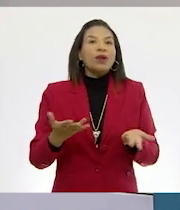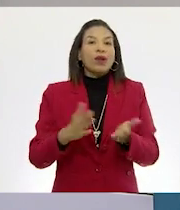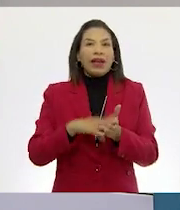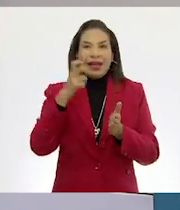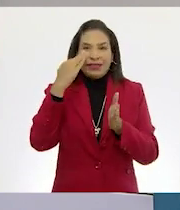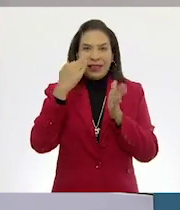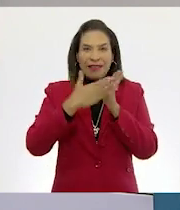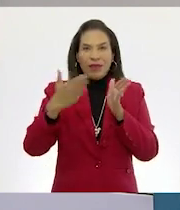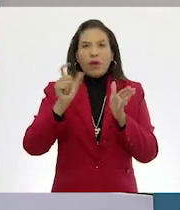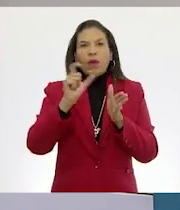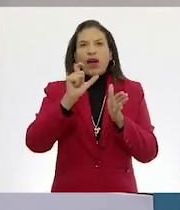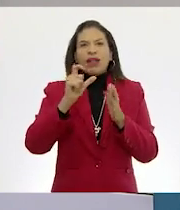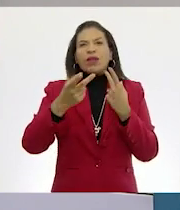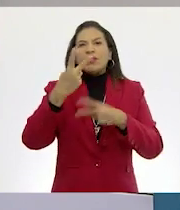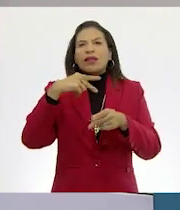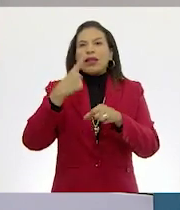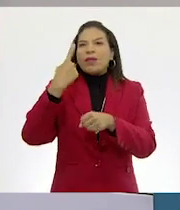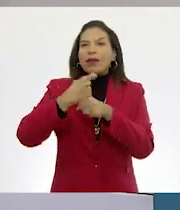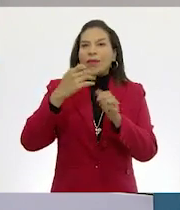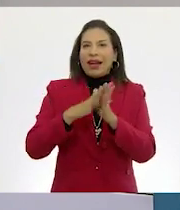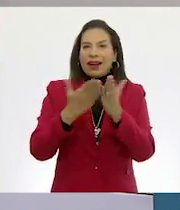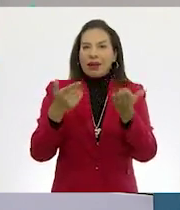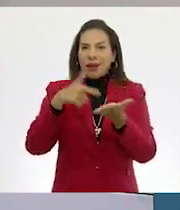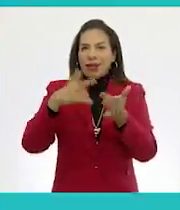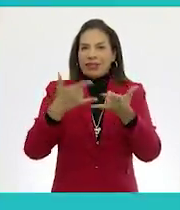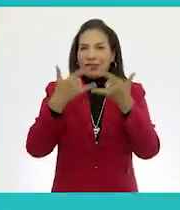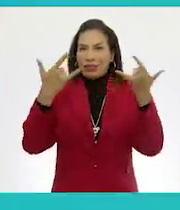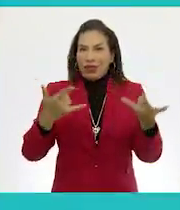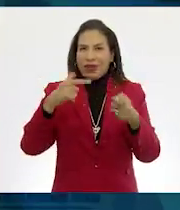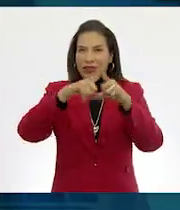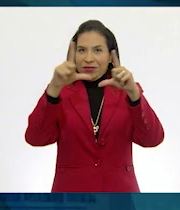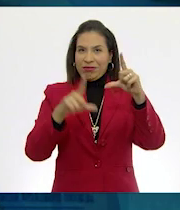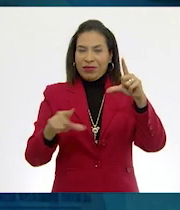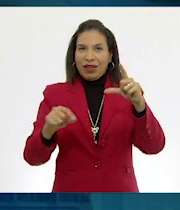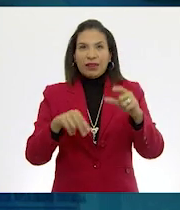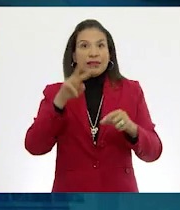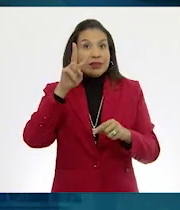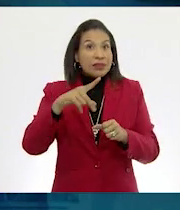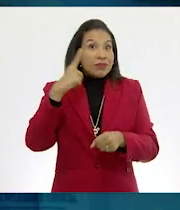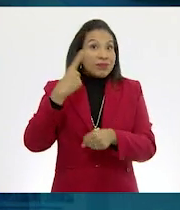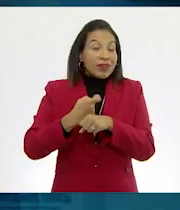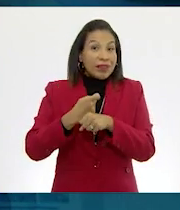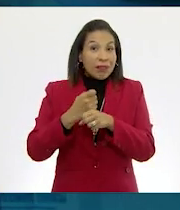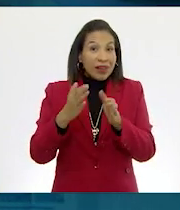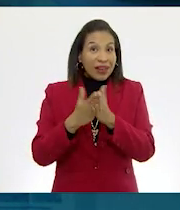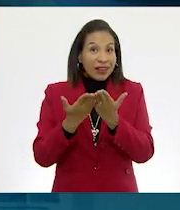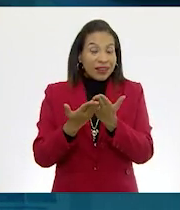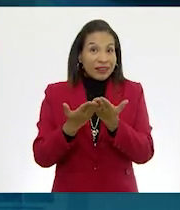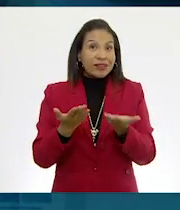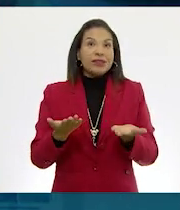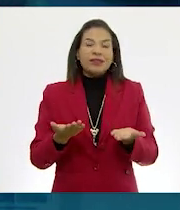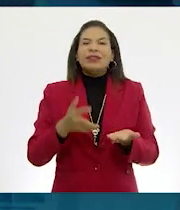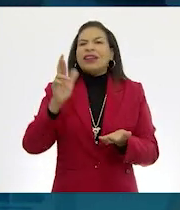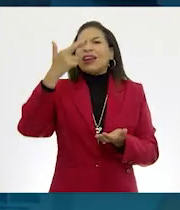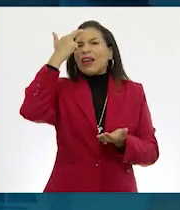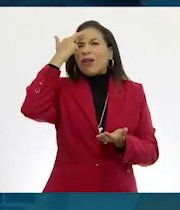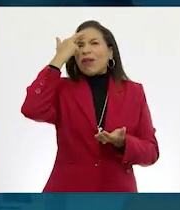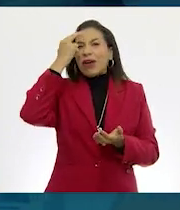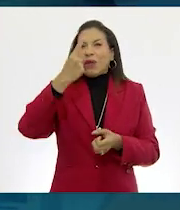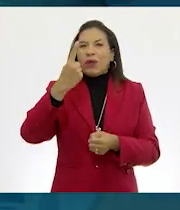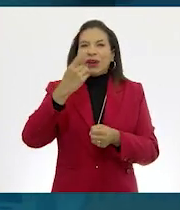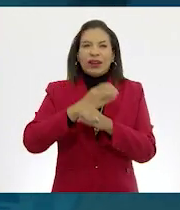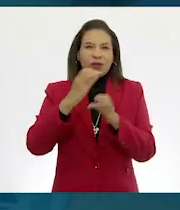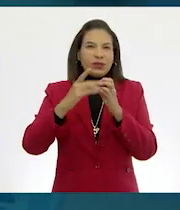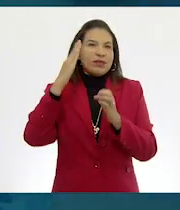en esta etapa cuando aparece el primer libro de historia del país. Ah, ¿en serio? ¿El primero? Sí, recordemos que uno